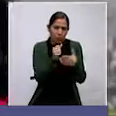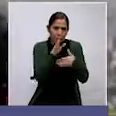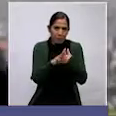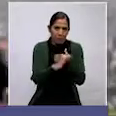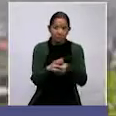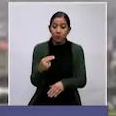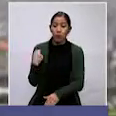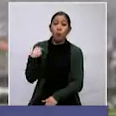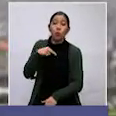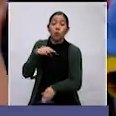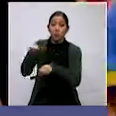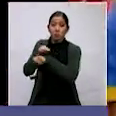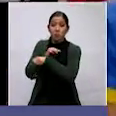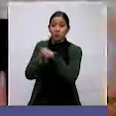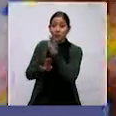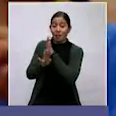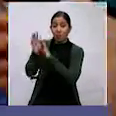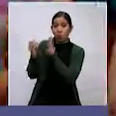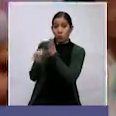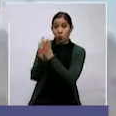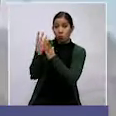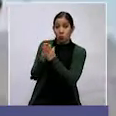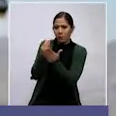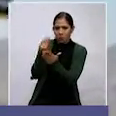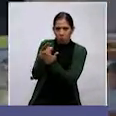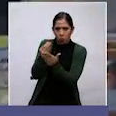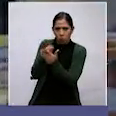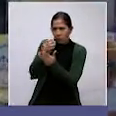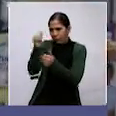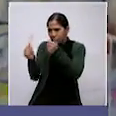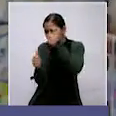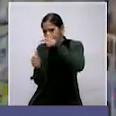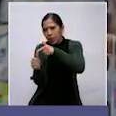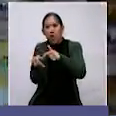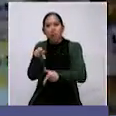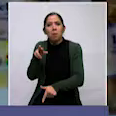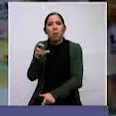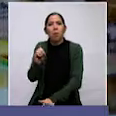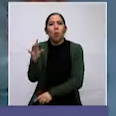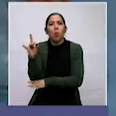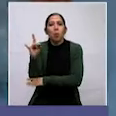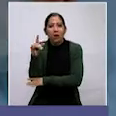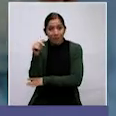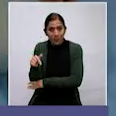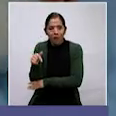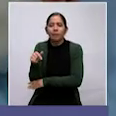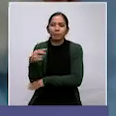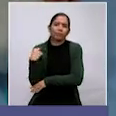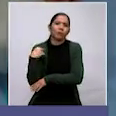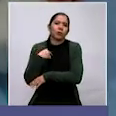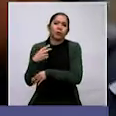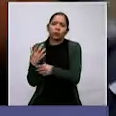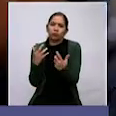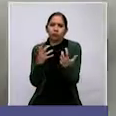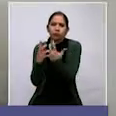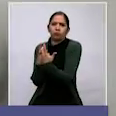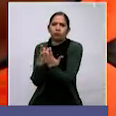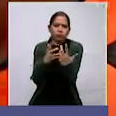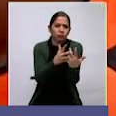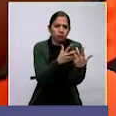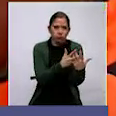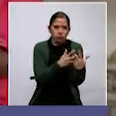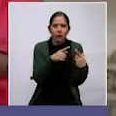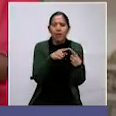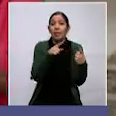Ministerio de Desarrollo Productivo y Economía Plural, a través de ProBolivia, hemos realizado trabajos conjuntos con el